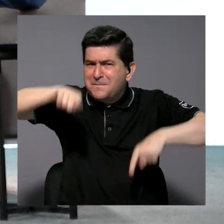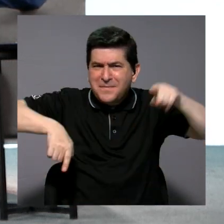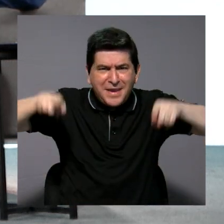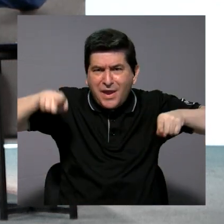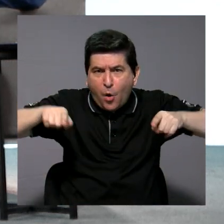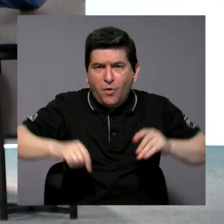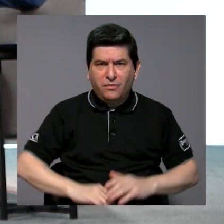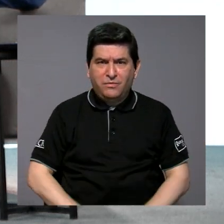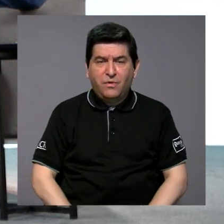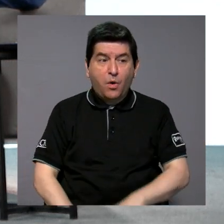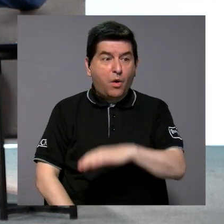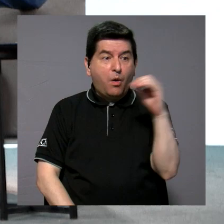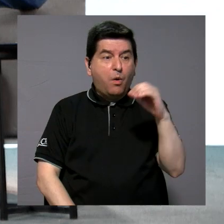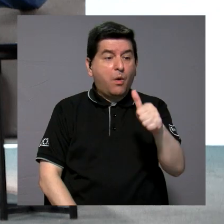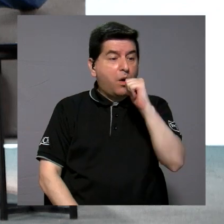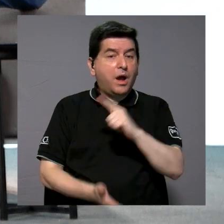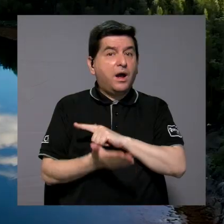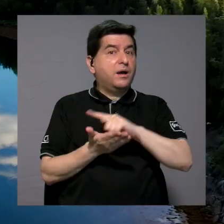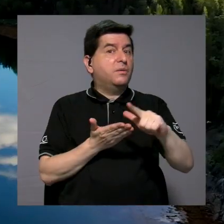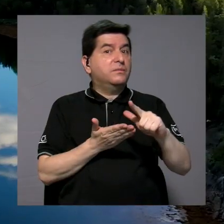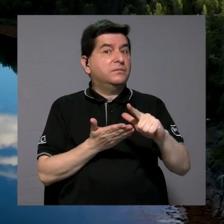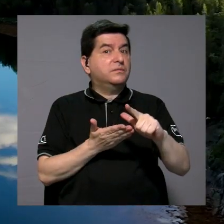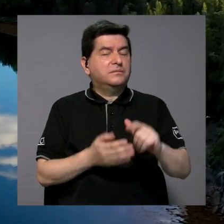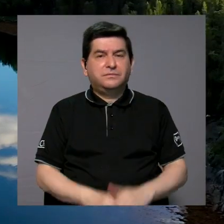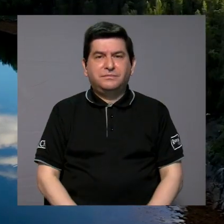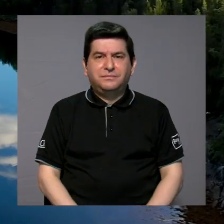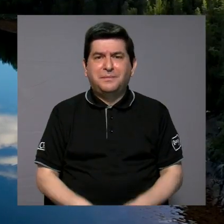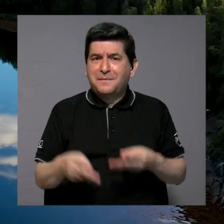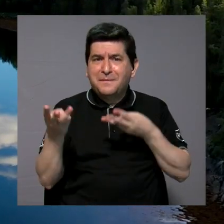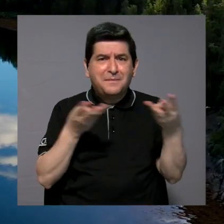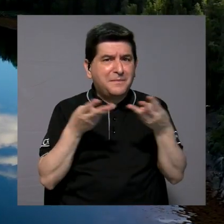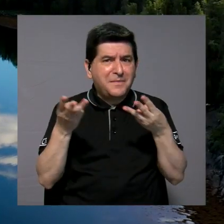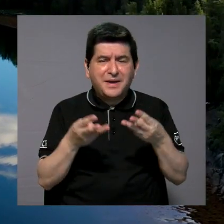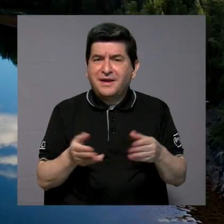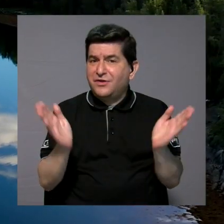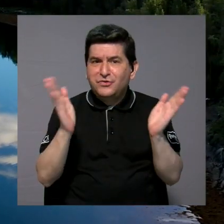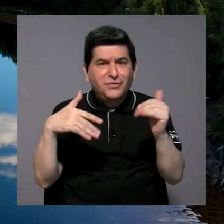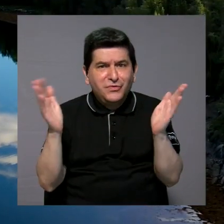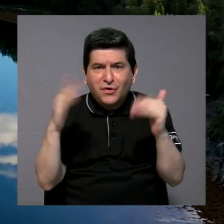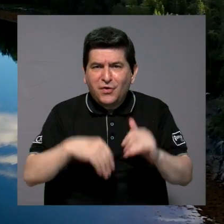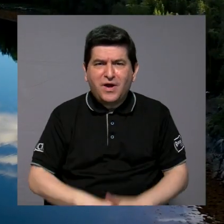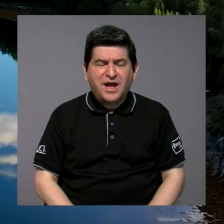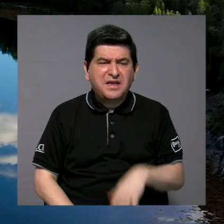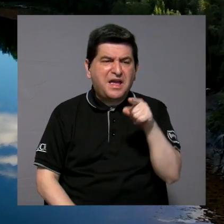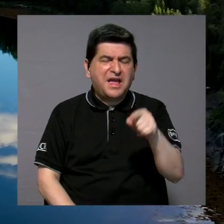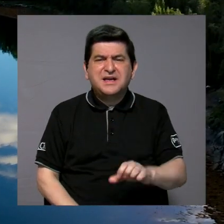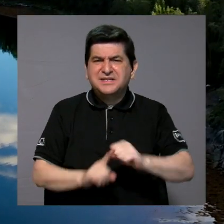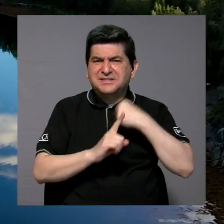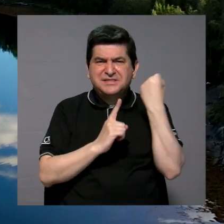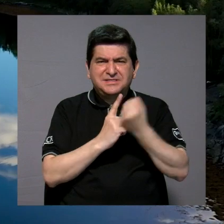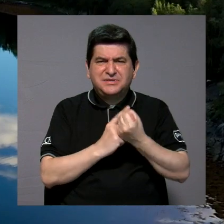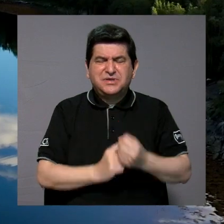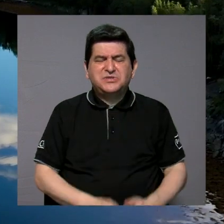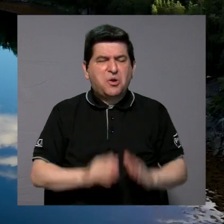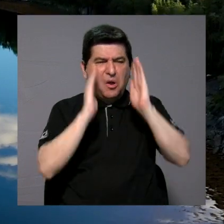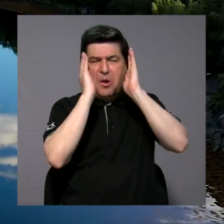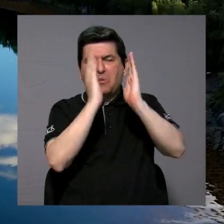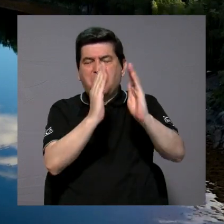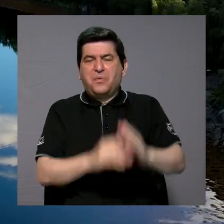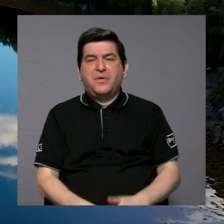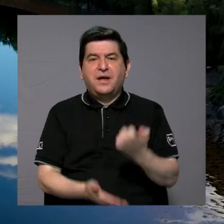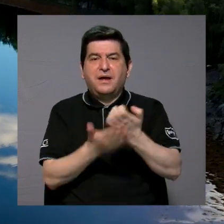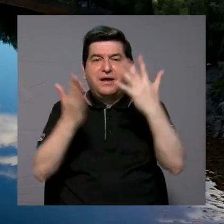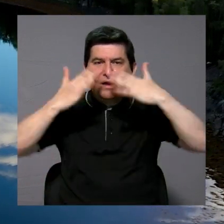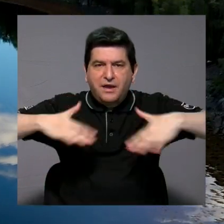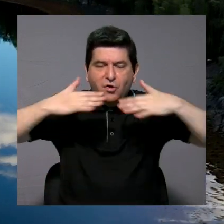biodiversidad. Correcto. O agua limpia. No hay mercados para eso, entonces pasaban ignorados. La economía